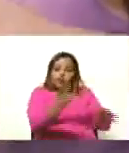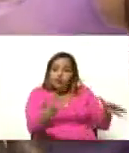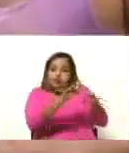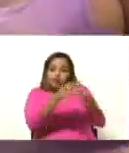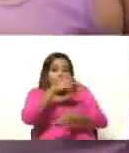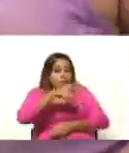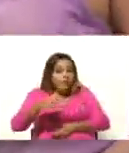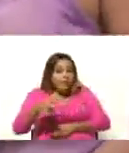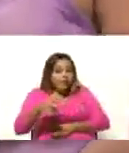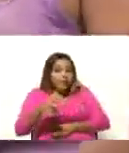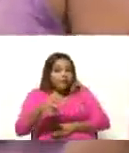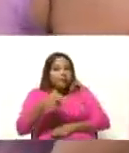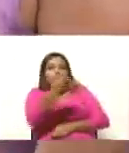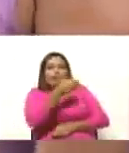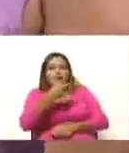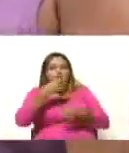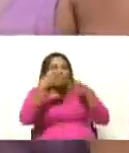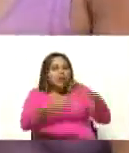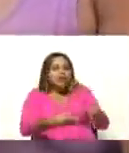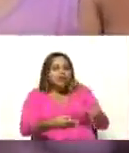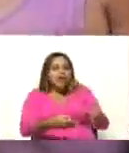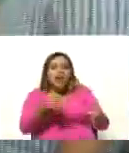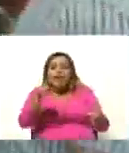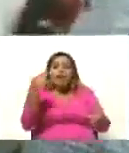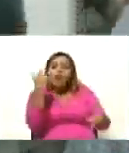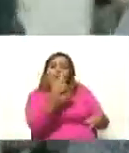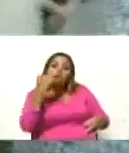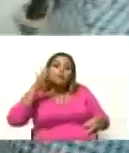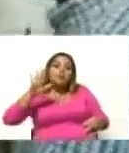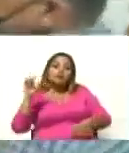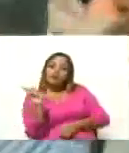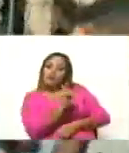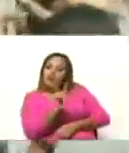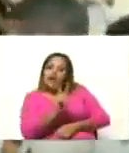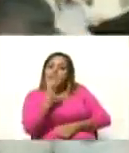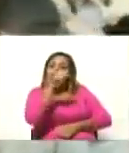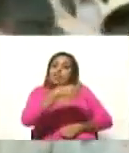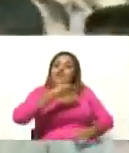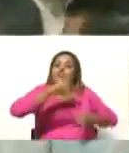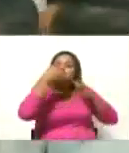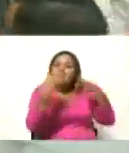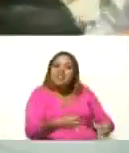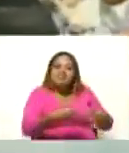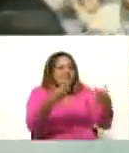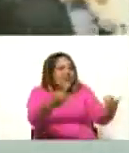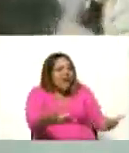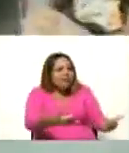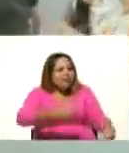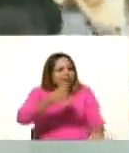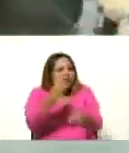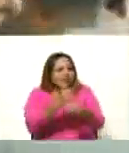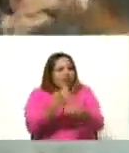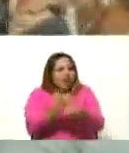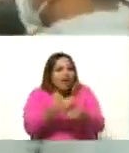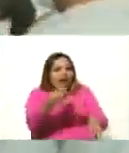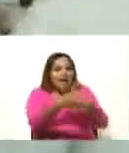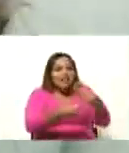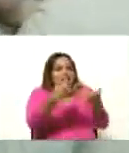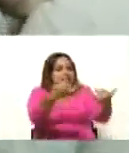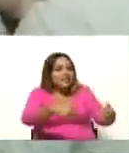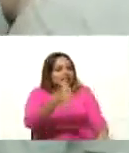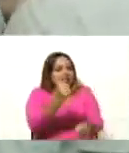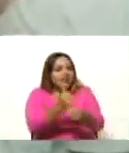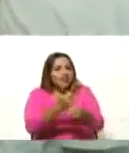certezas. En este caso no son promesas. No son promesas, son mandatos, son realizaciones,